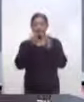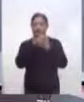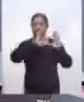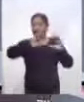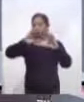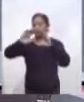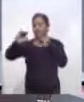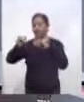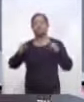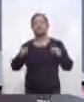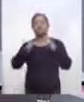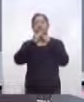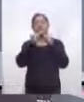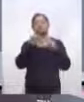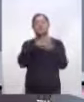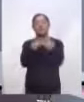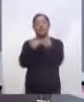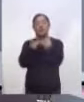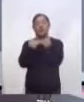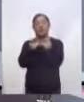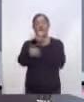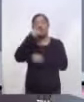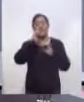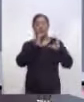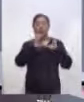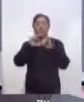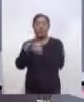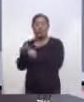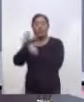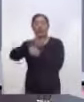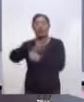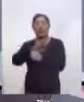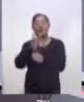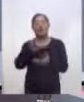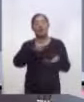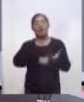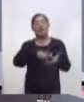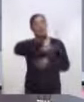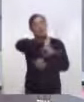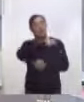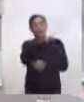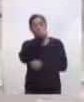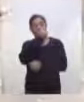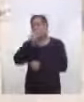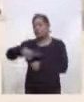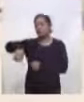instituciones educativas de la entidad para prevenir casos de coronavirus entre alumnos y docentes.